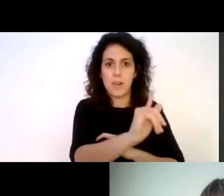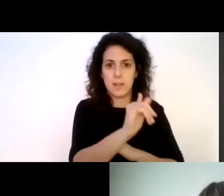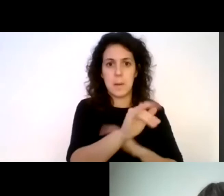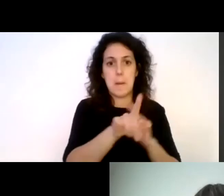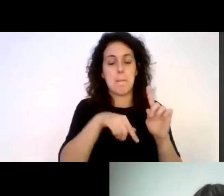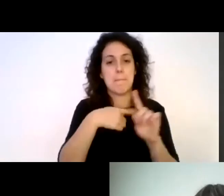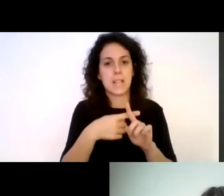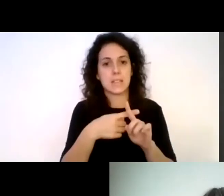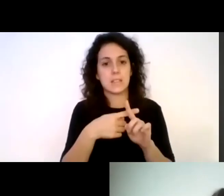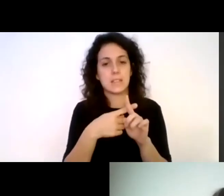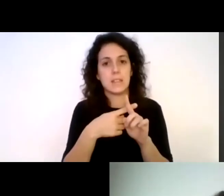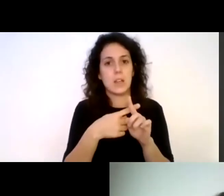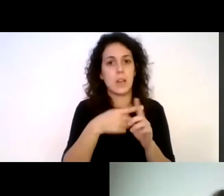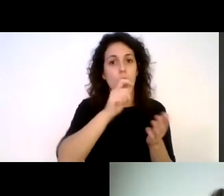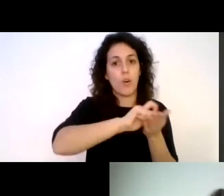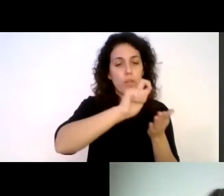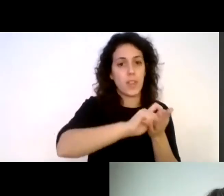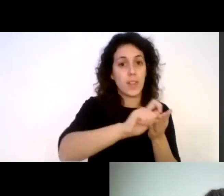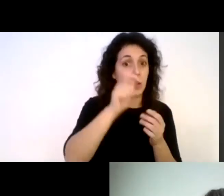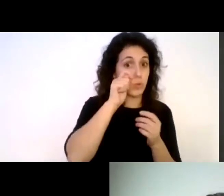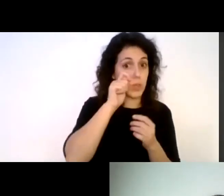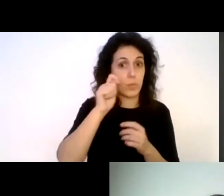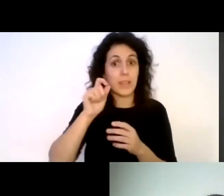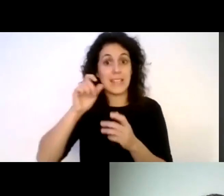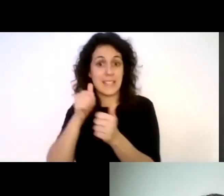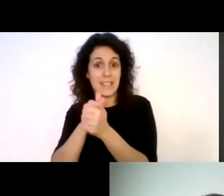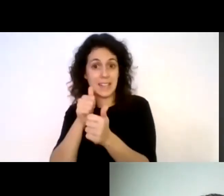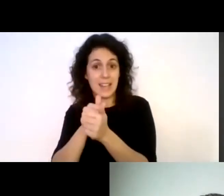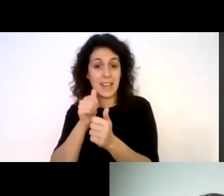Turismo con la Secretaría Nacional de Discapacidad,